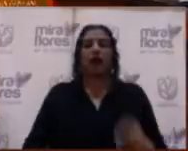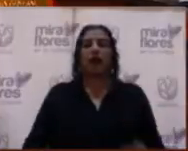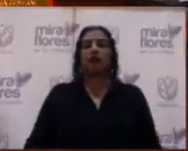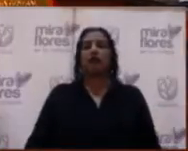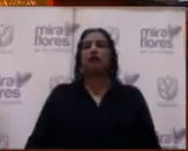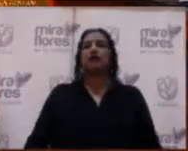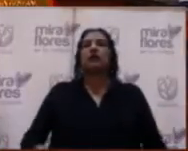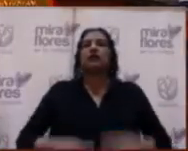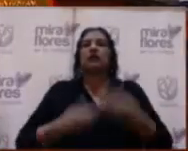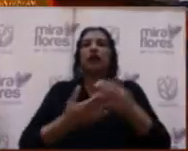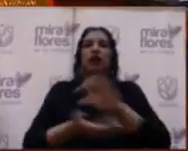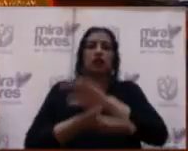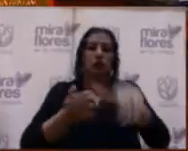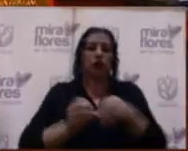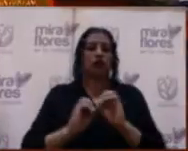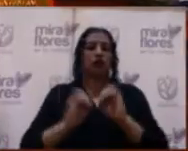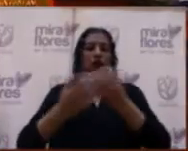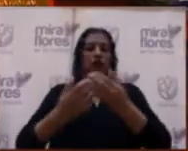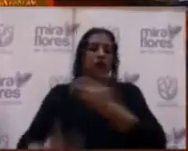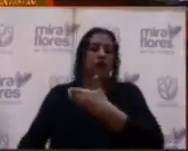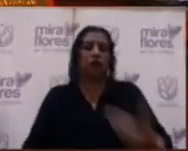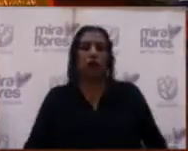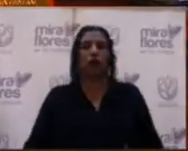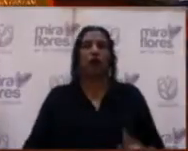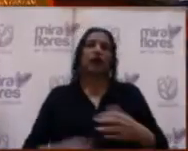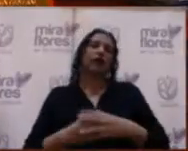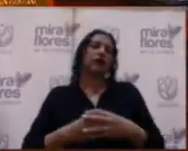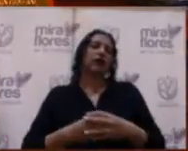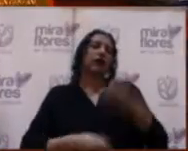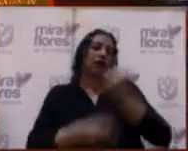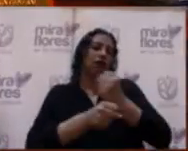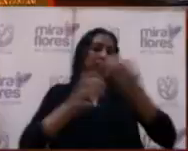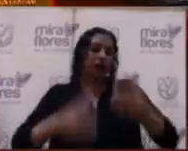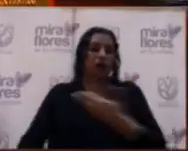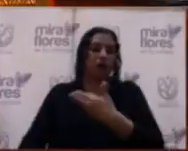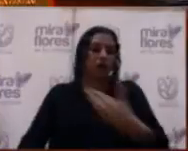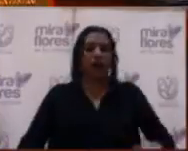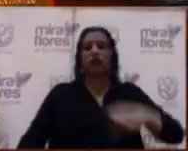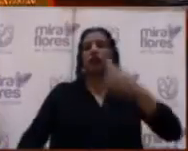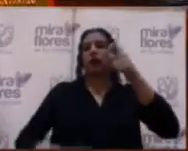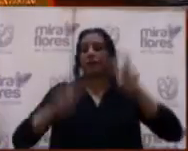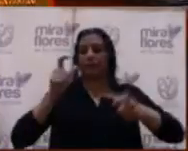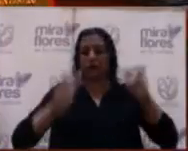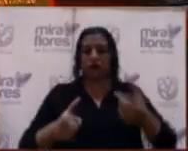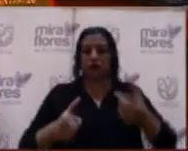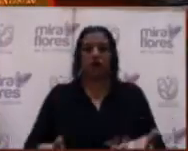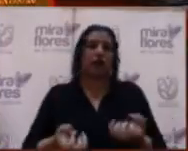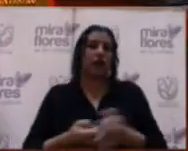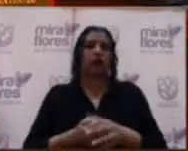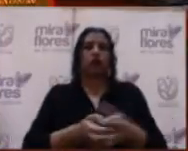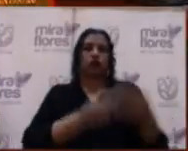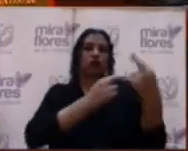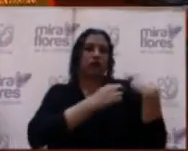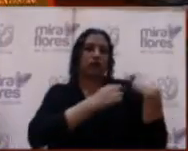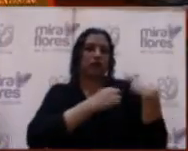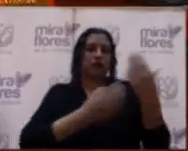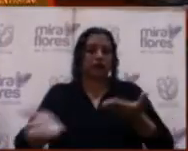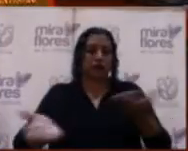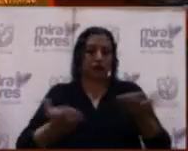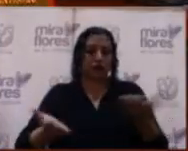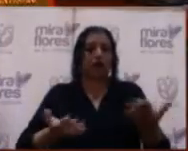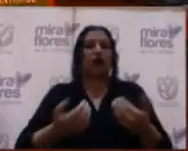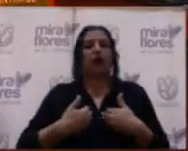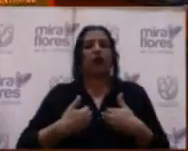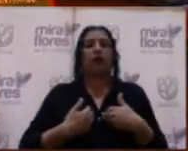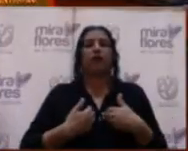se extiende a las entidades públicas, funcionarios públicos, asesores, consultores o cualquier otra persona que por su cargo, función o servicio tomen conocimiento